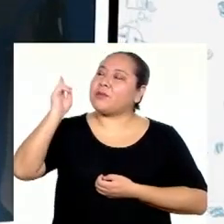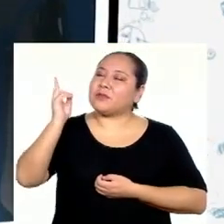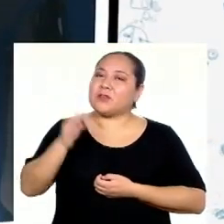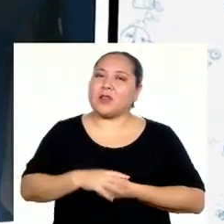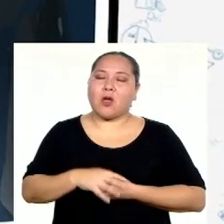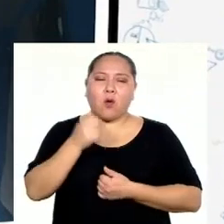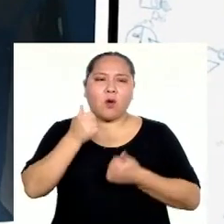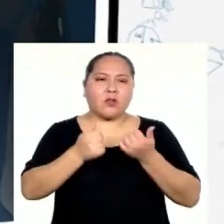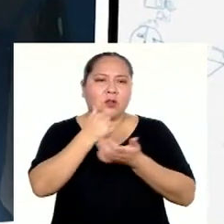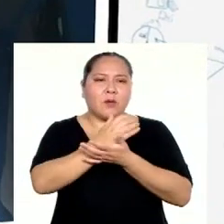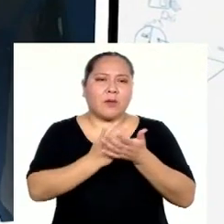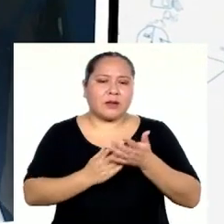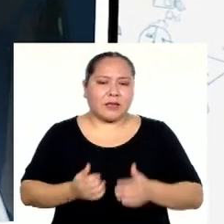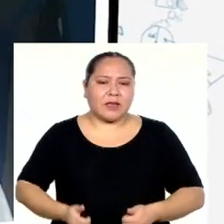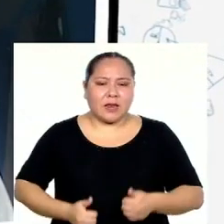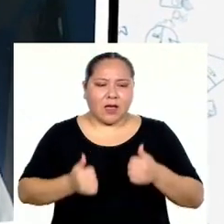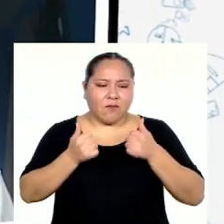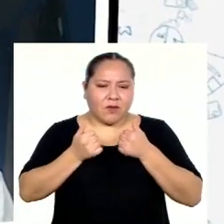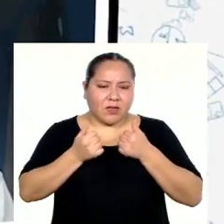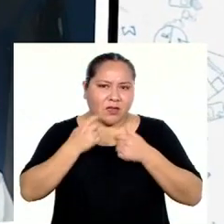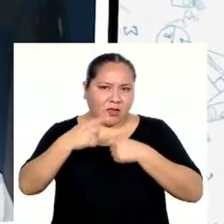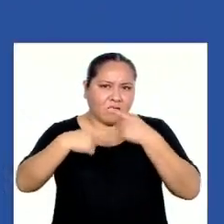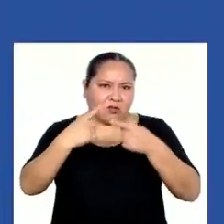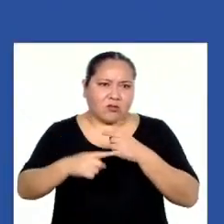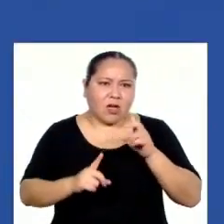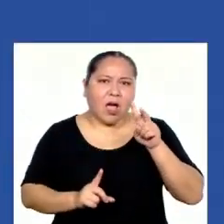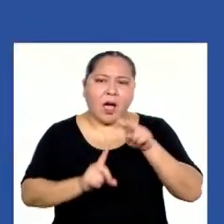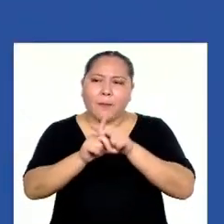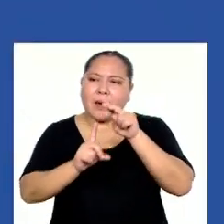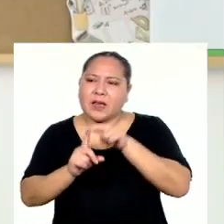diaria aparecen los textos instructivos?